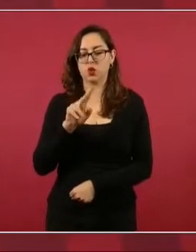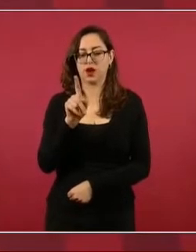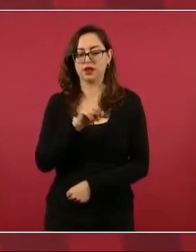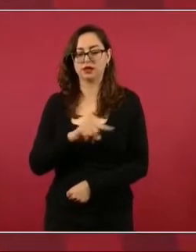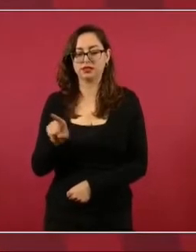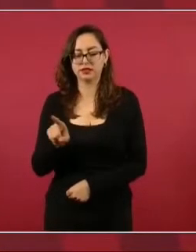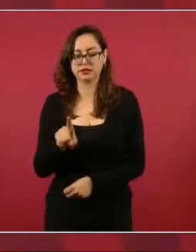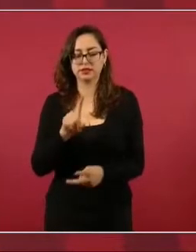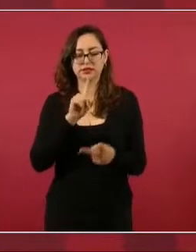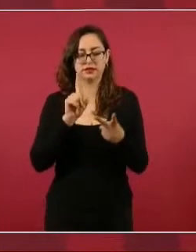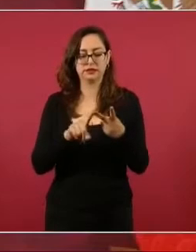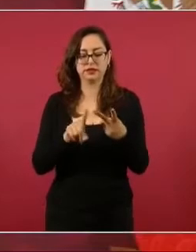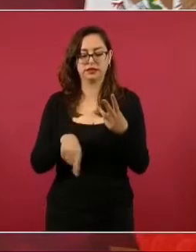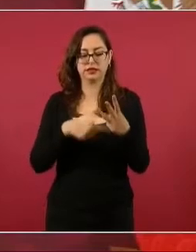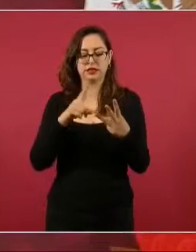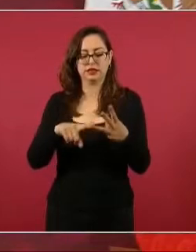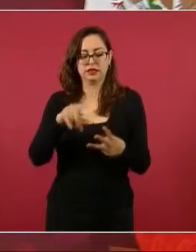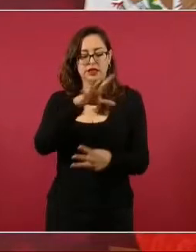y al general